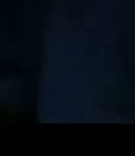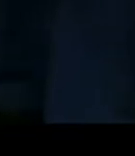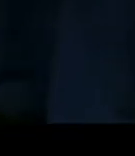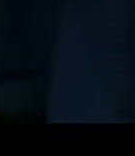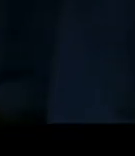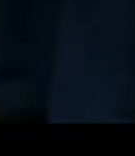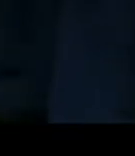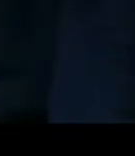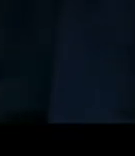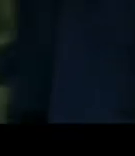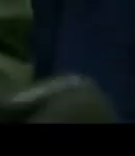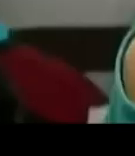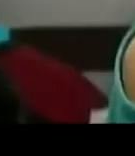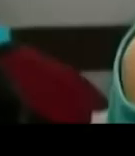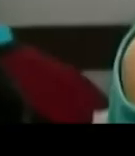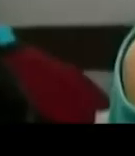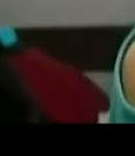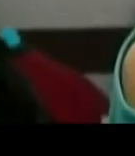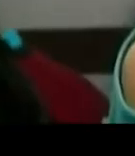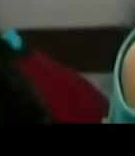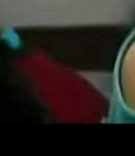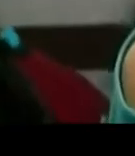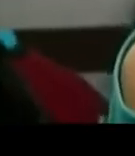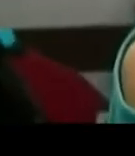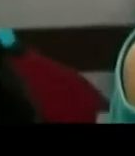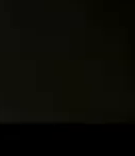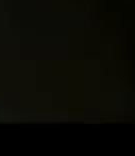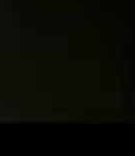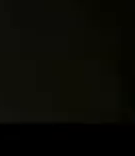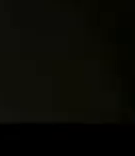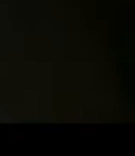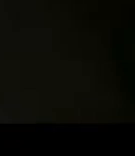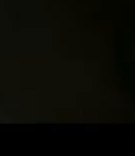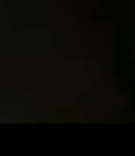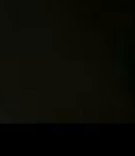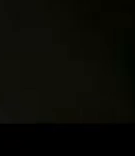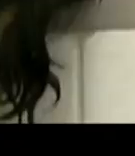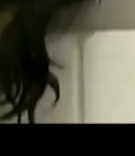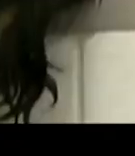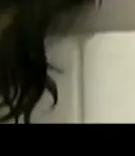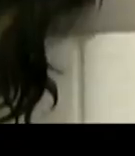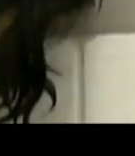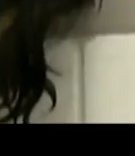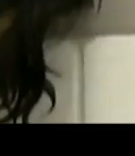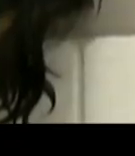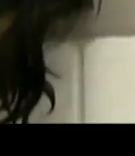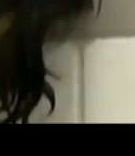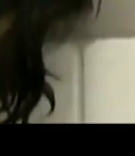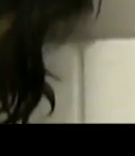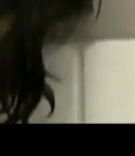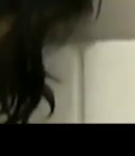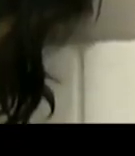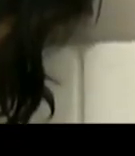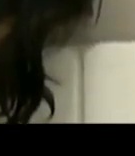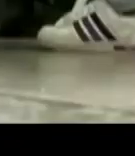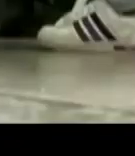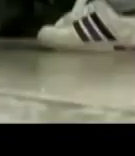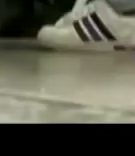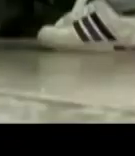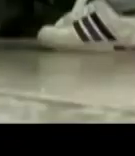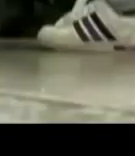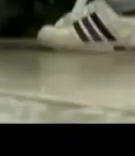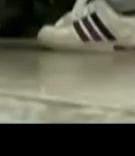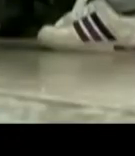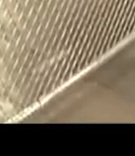que establecieron la separación de padres e hijos al ser detenidos por las autoridades migratorias. Como parte de la política de